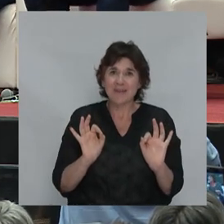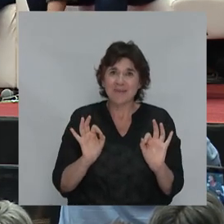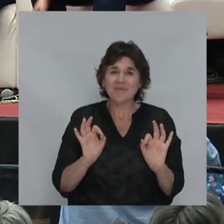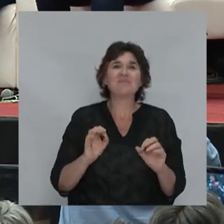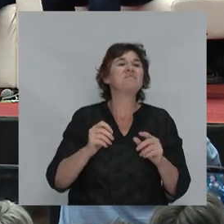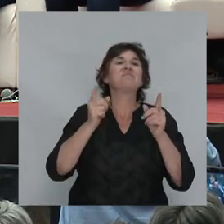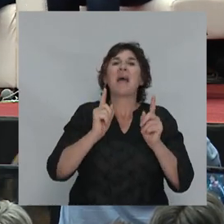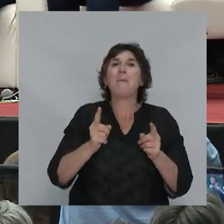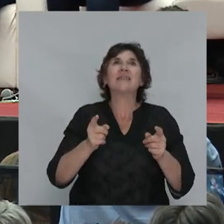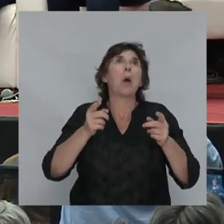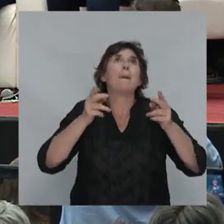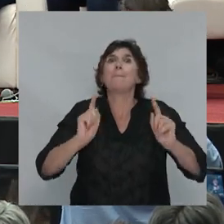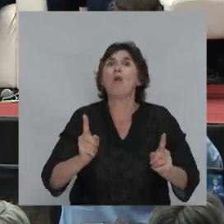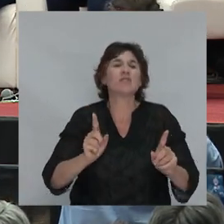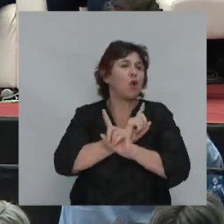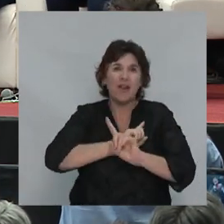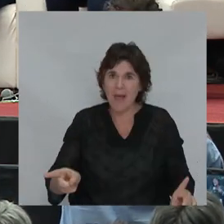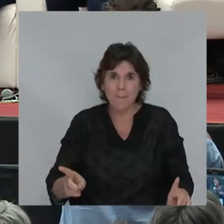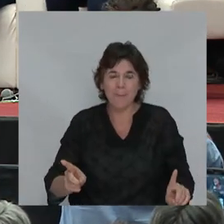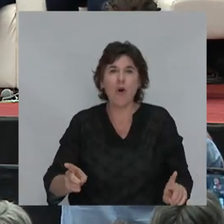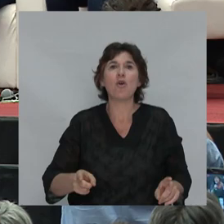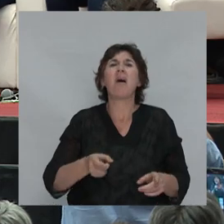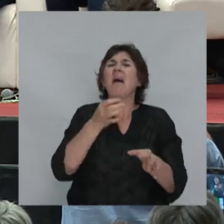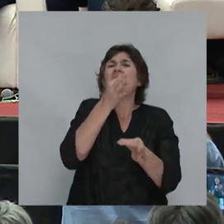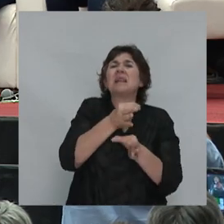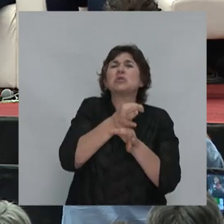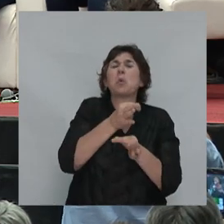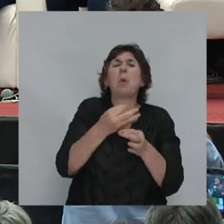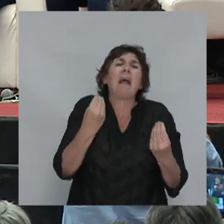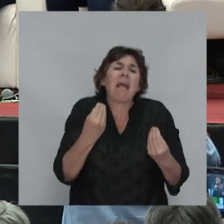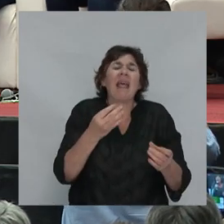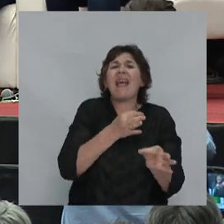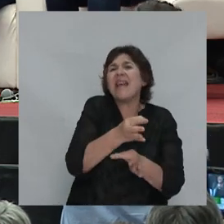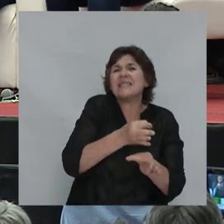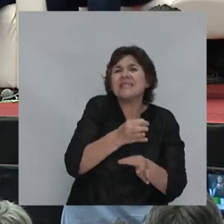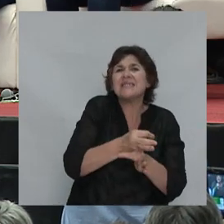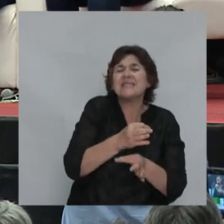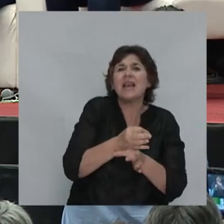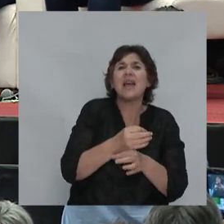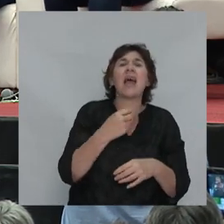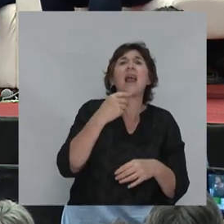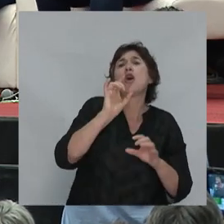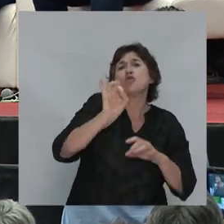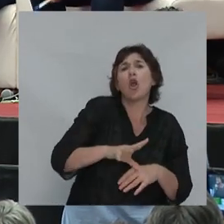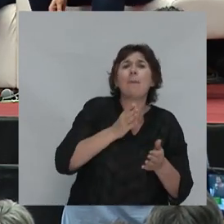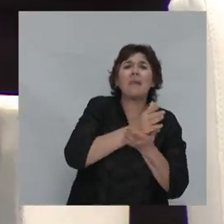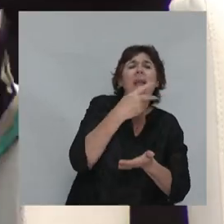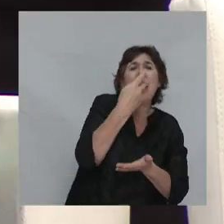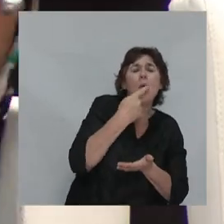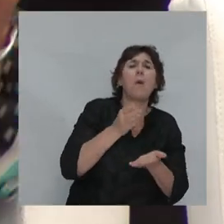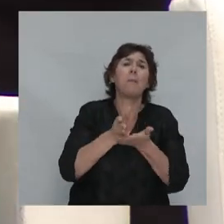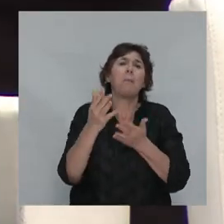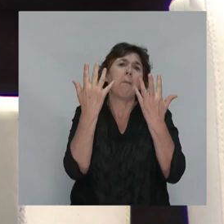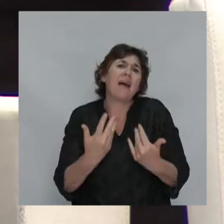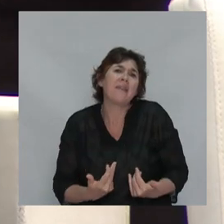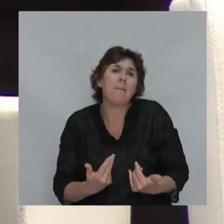escuelas sin profesores, escuelas donde solo se enseña lengua y matemática. Porque